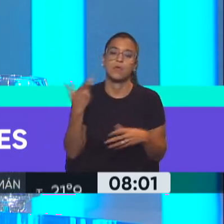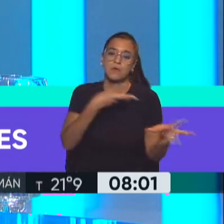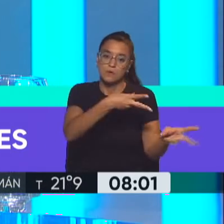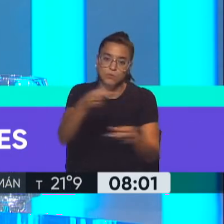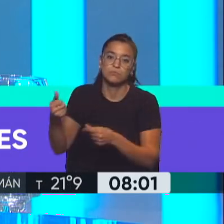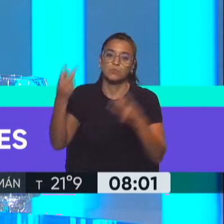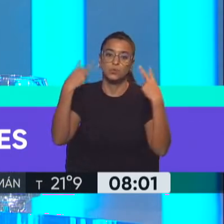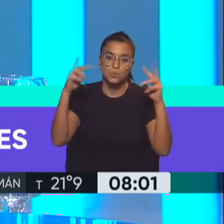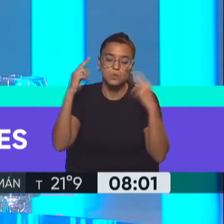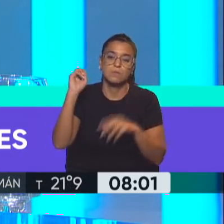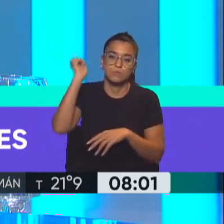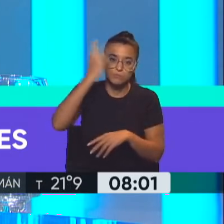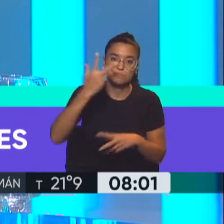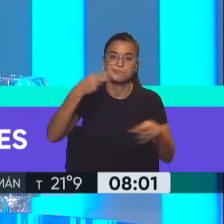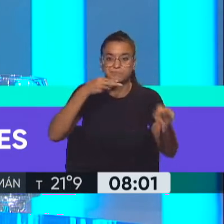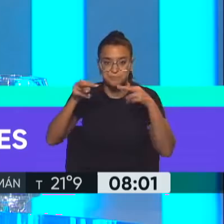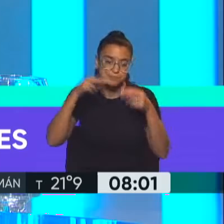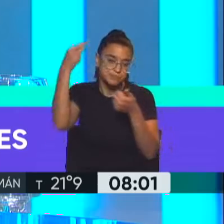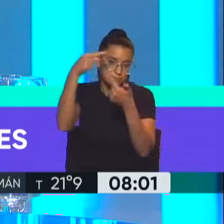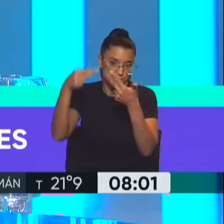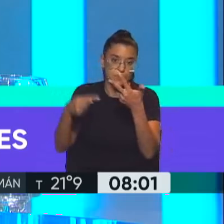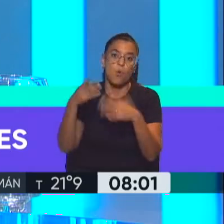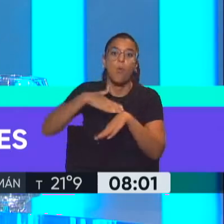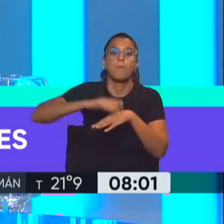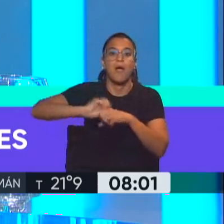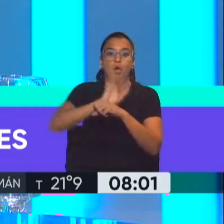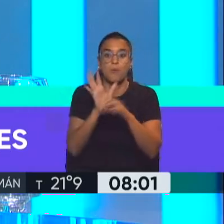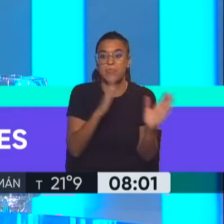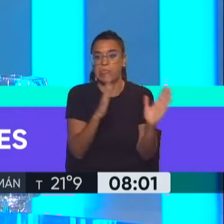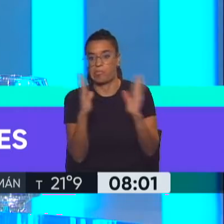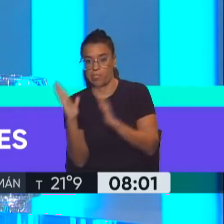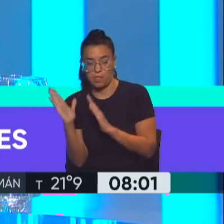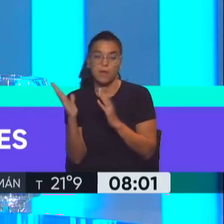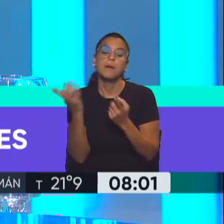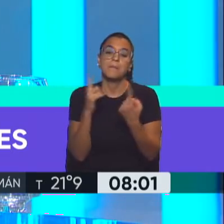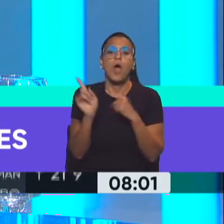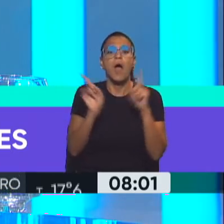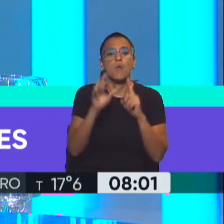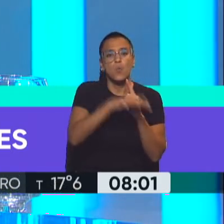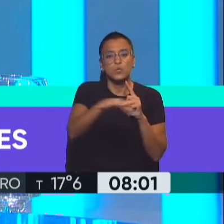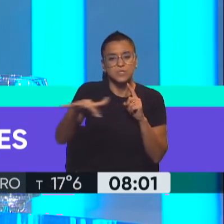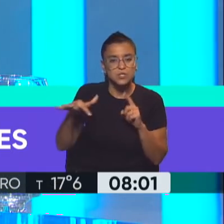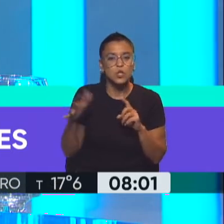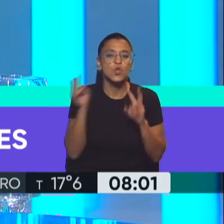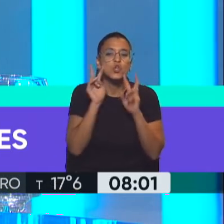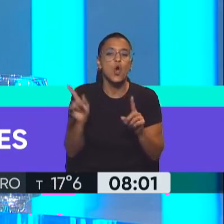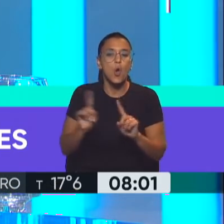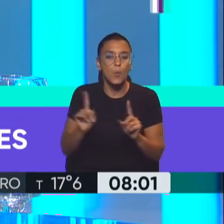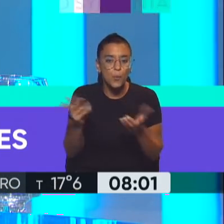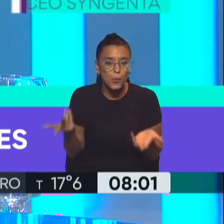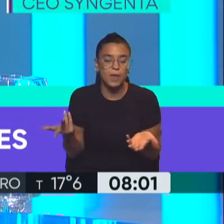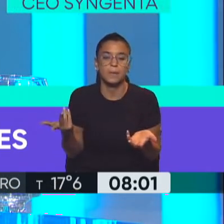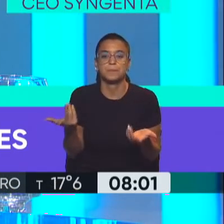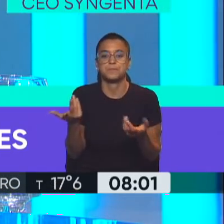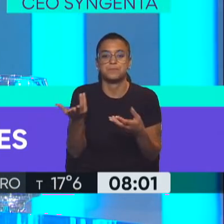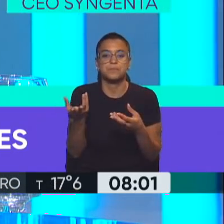turismo hotelería gastronomía por el cob y entonces algunos sectores todavía no ven en su bolsillo en su